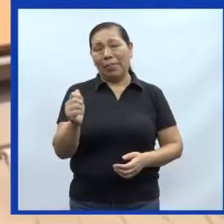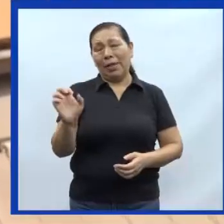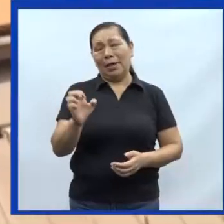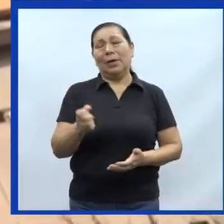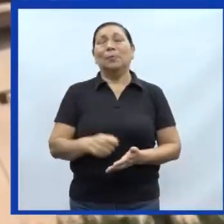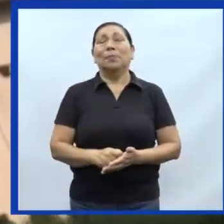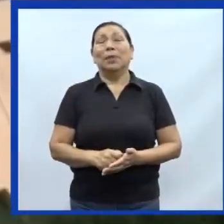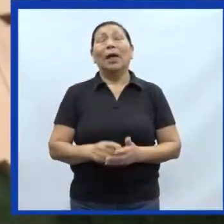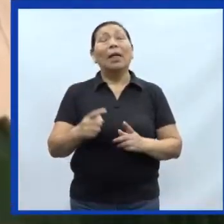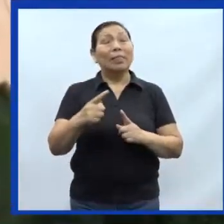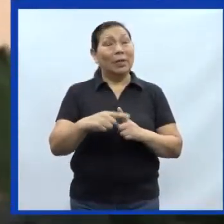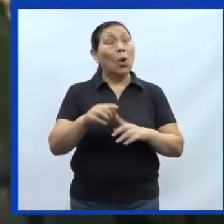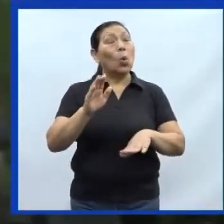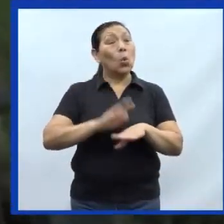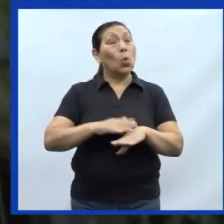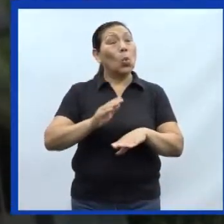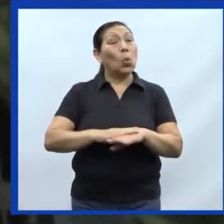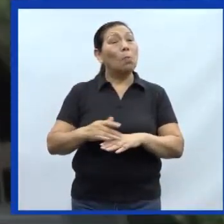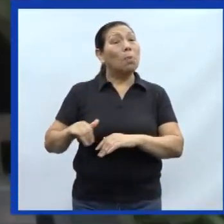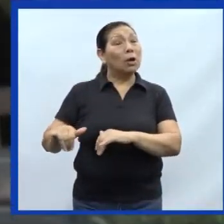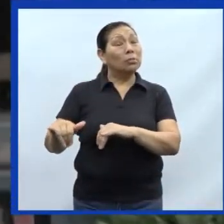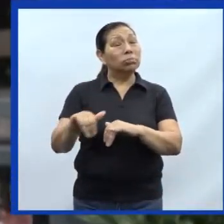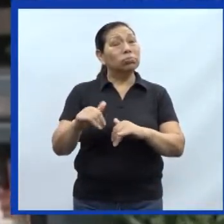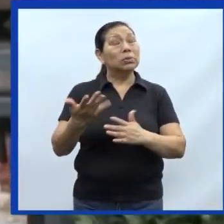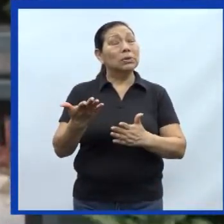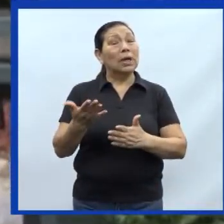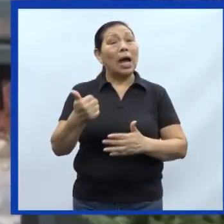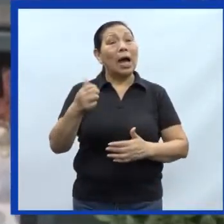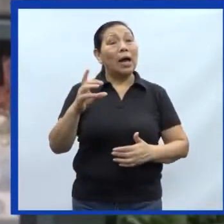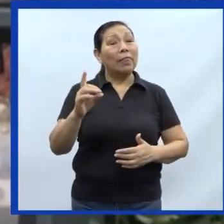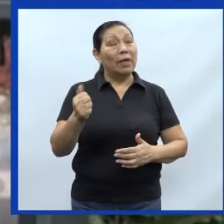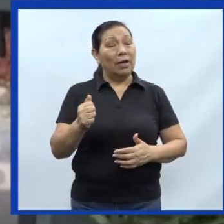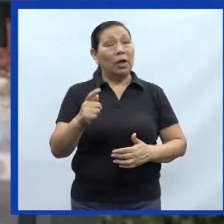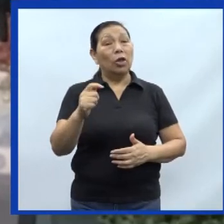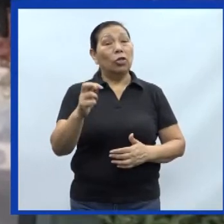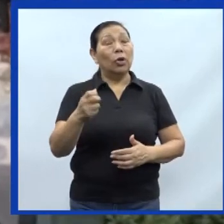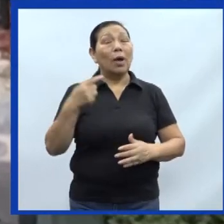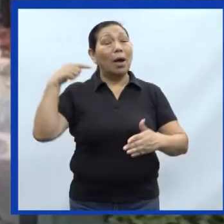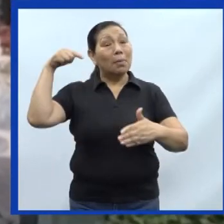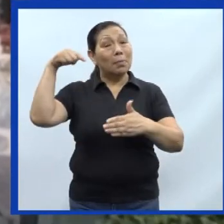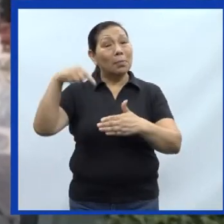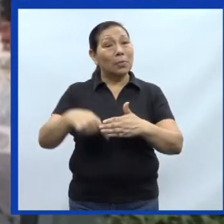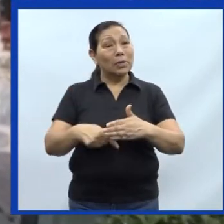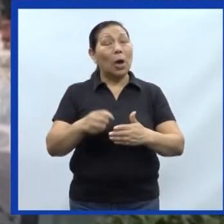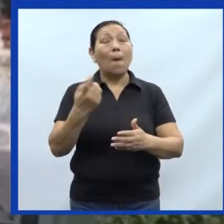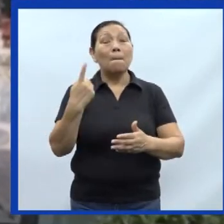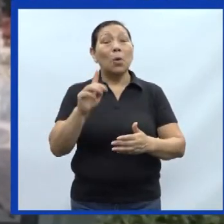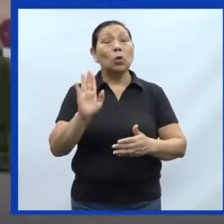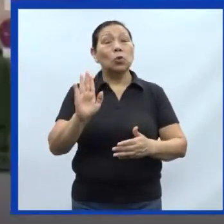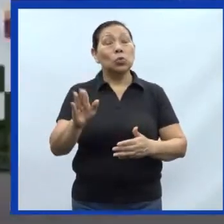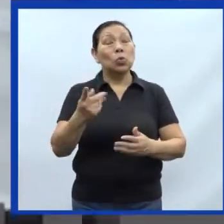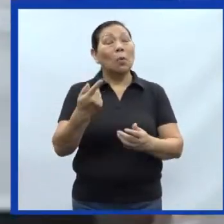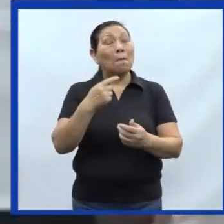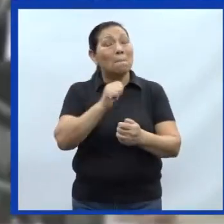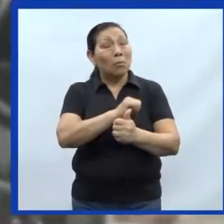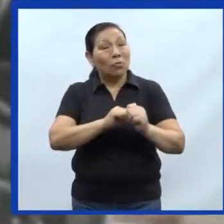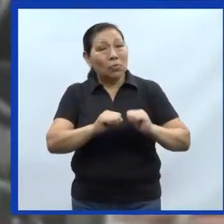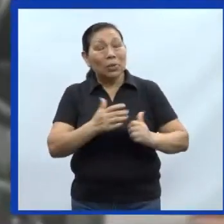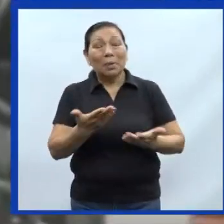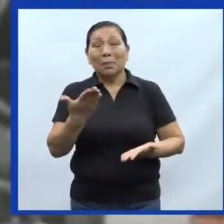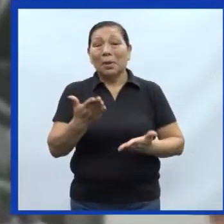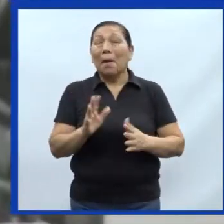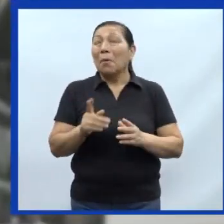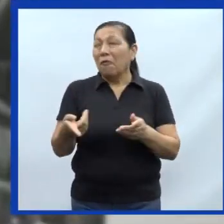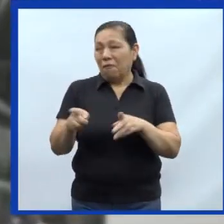El tribunal declaró culpable por unanimidad a Ada de la Torre de asesinato con alevosía con los agravantes que supone